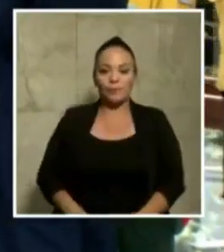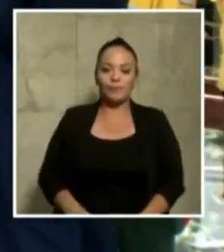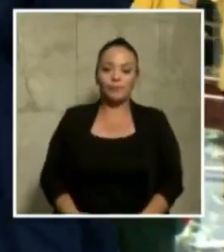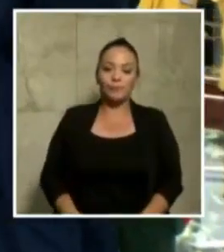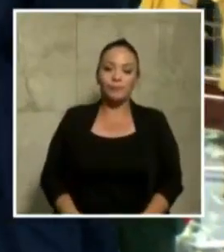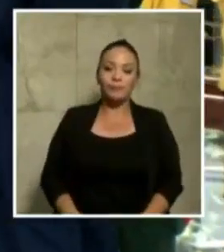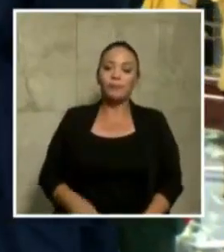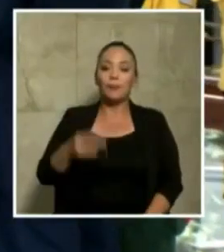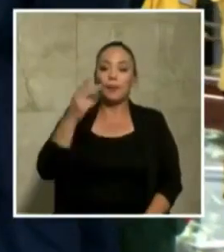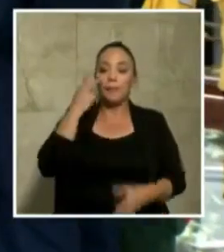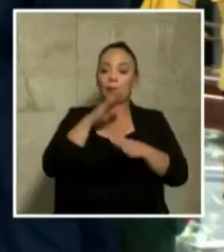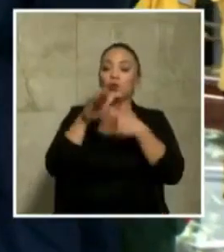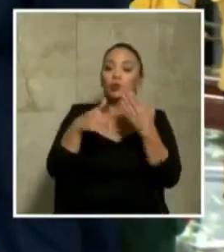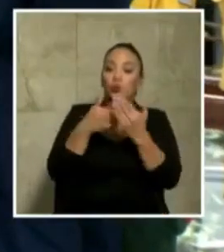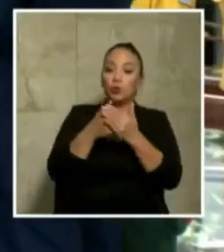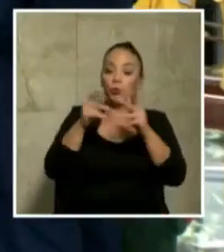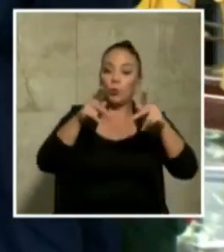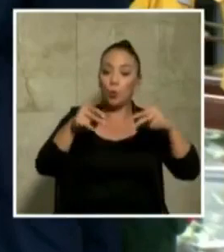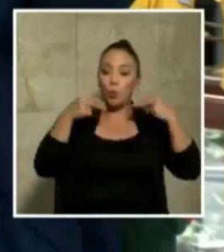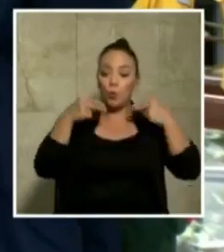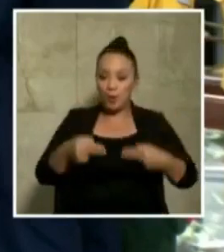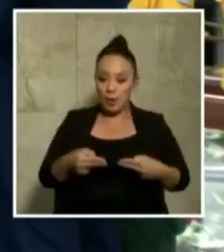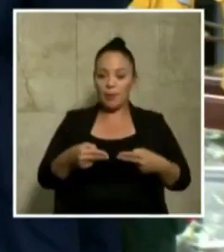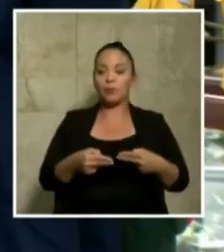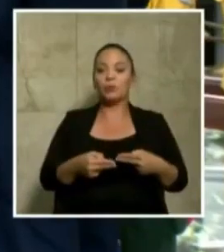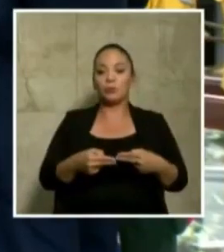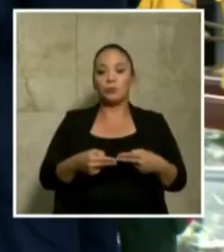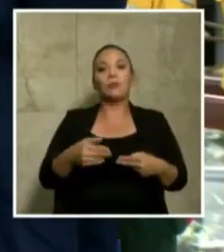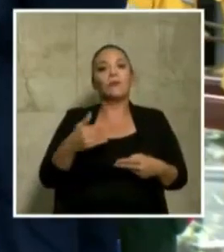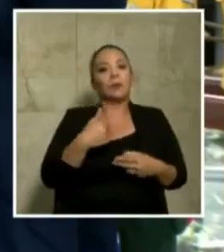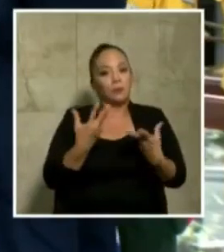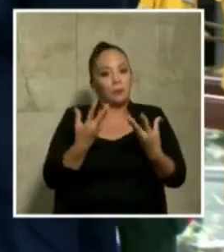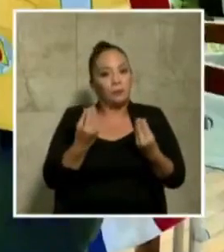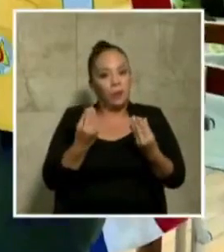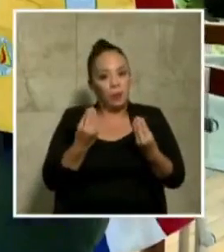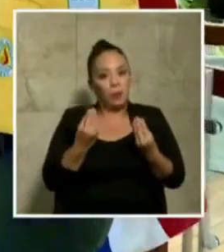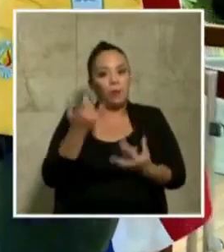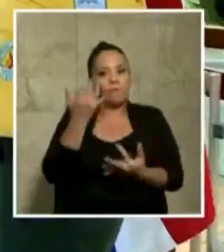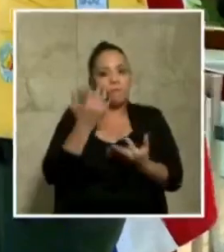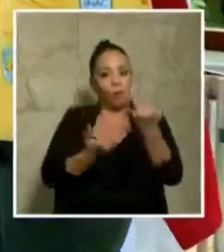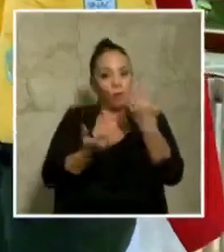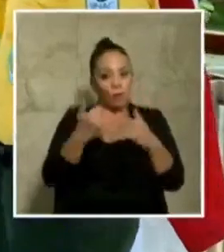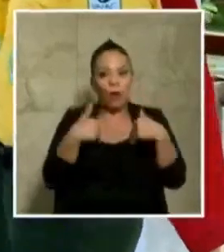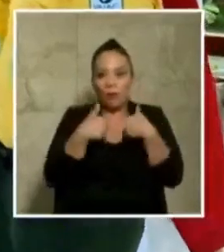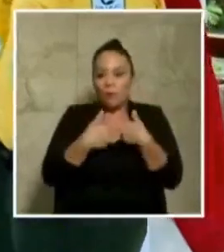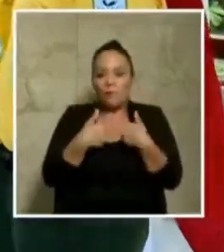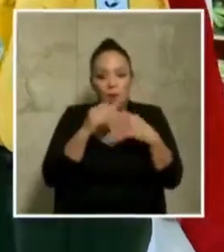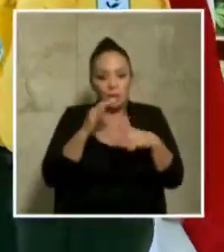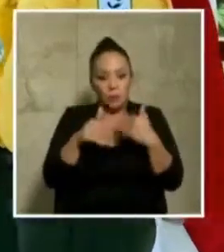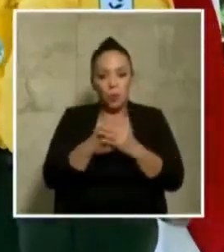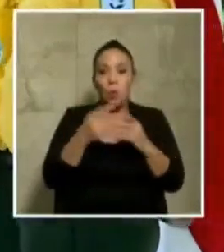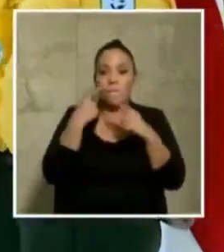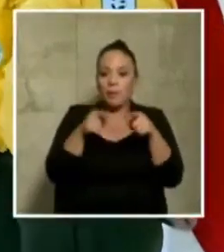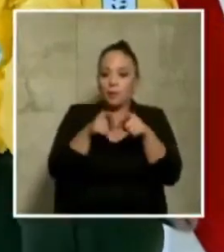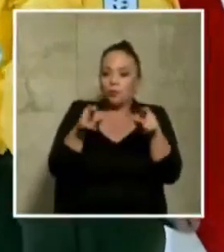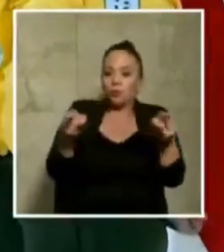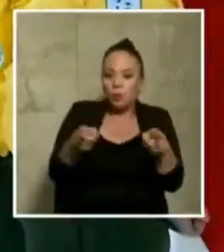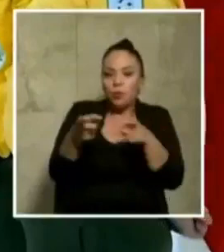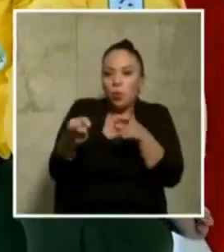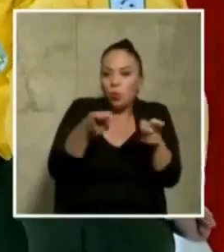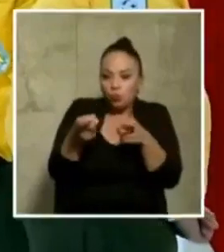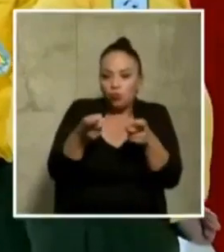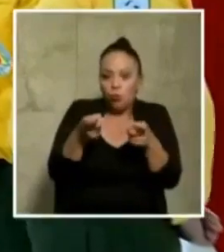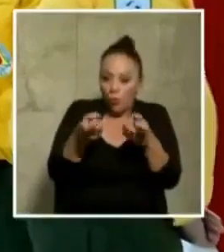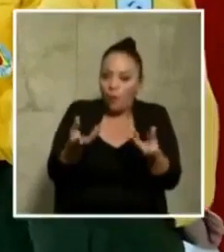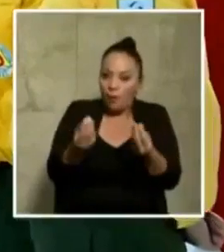Todos los seres humanos tenemos temor al fuego. Todos los animales. Y ustedes no solo controlan ese temor,